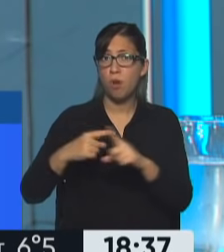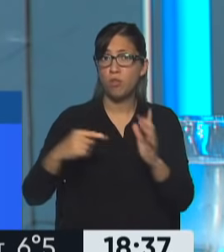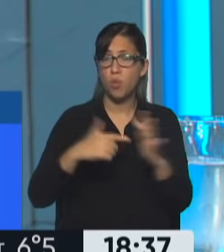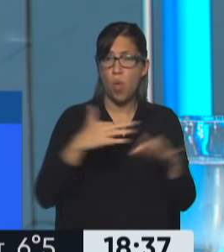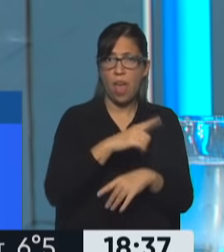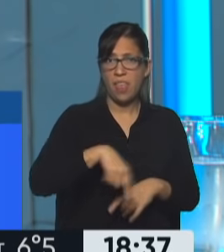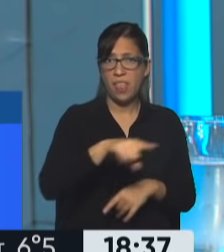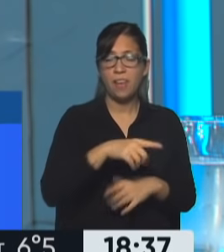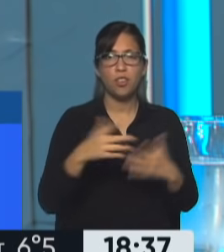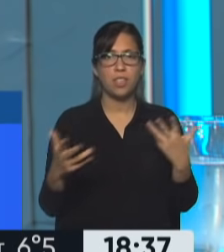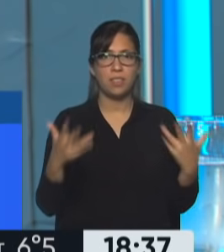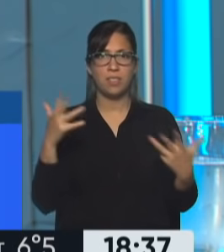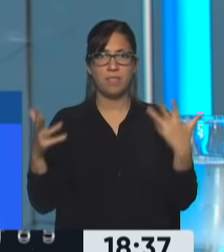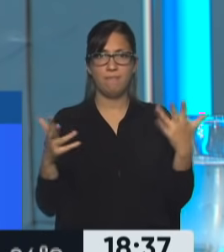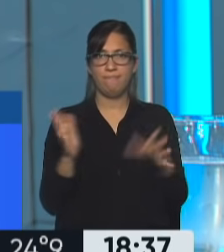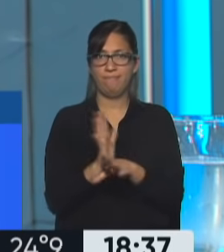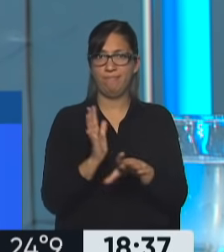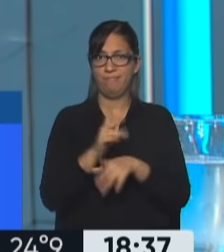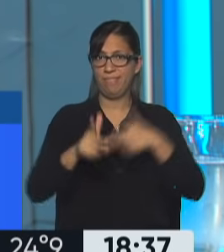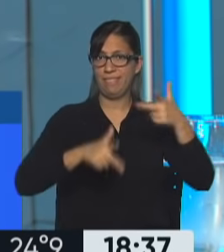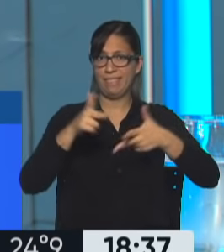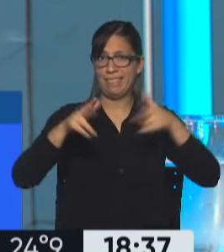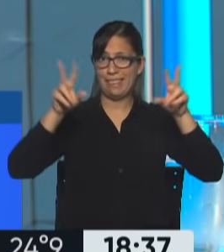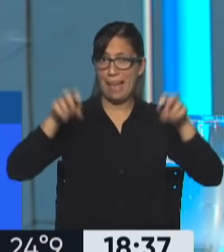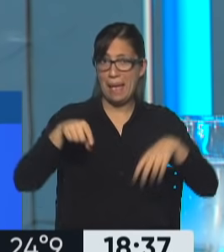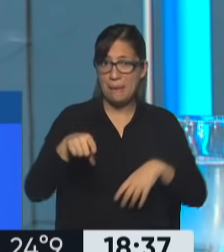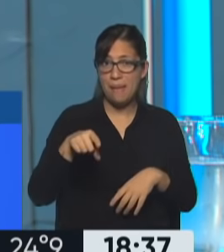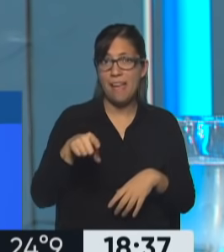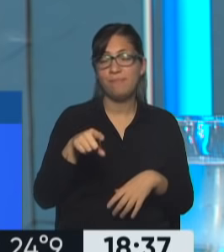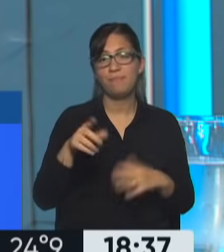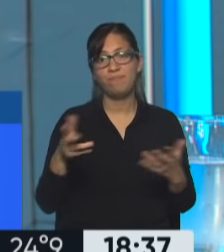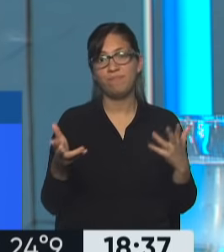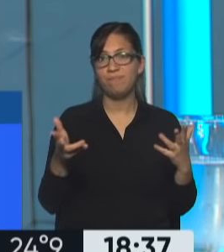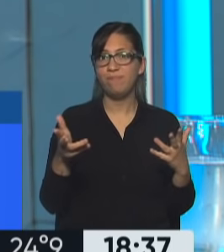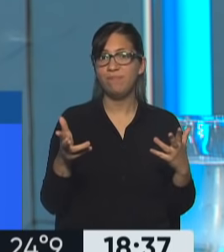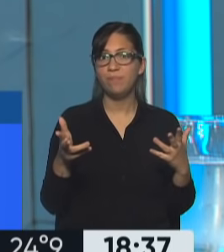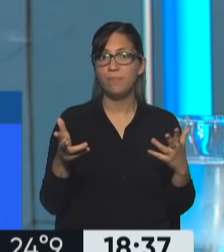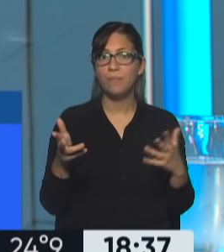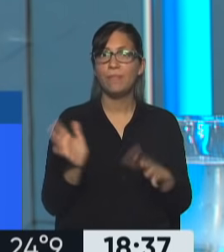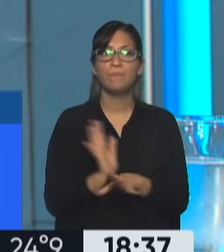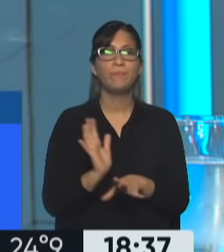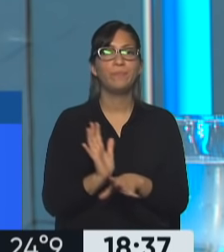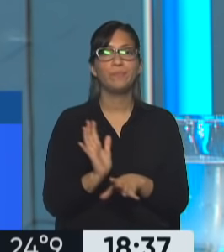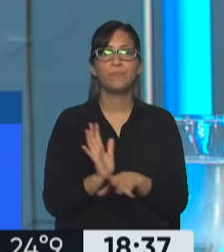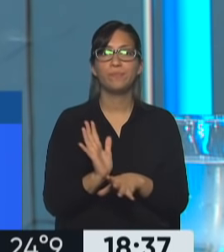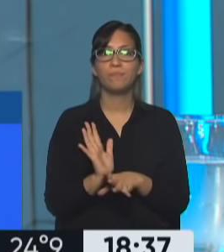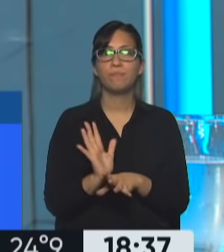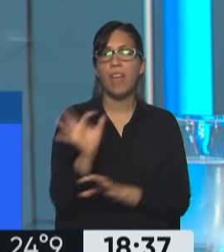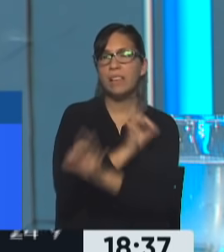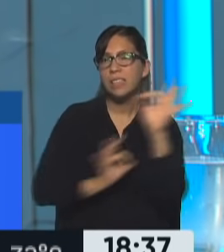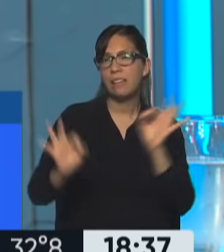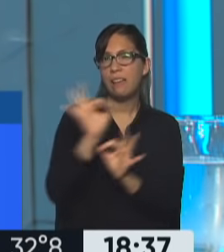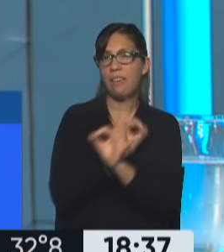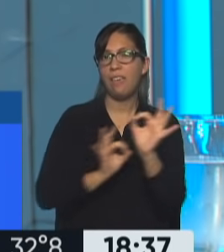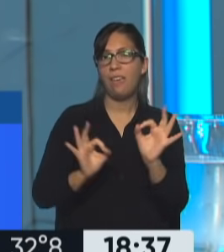parece que casi que estemos hablando de esto, más allá de que termina siendo en definitiva una cuestión estratégica